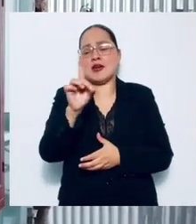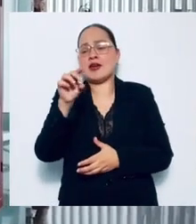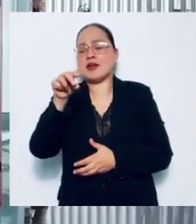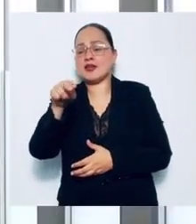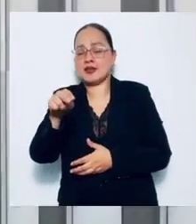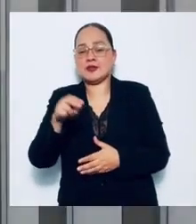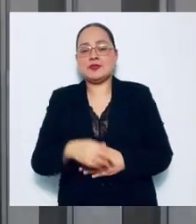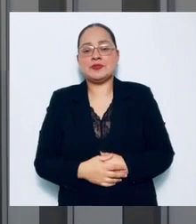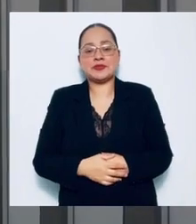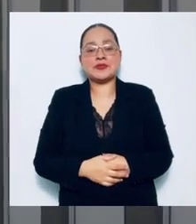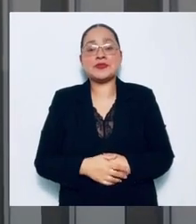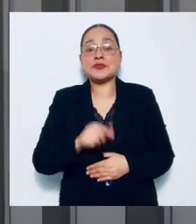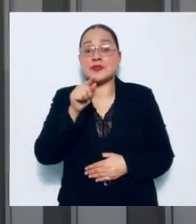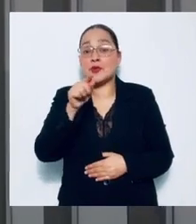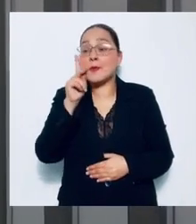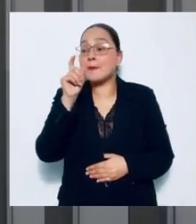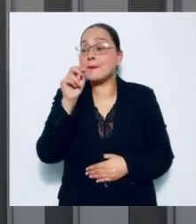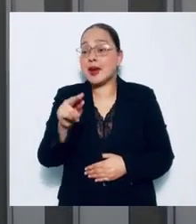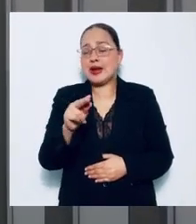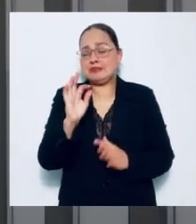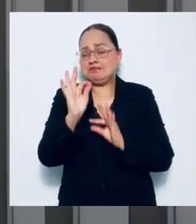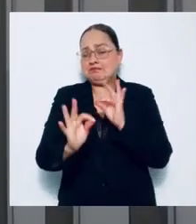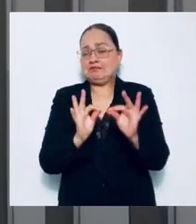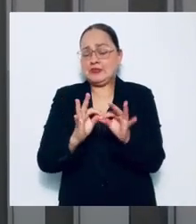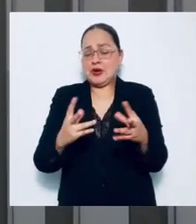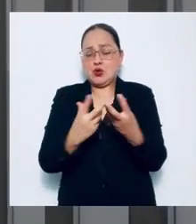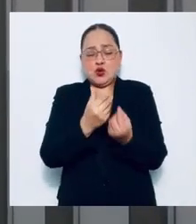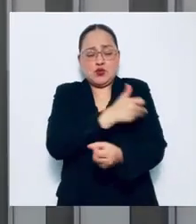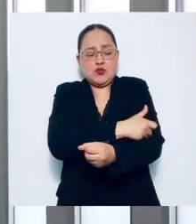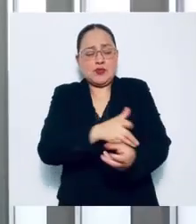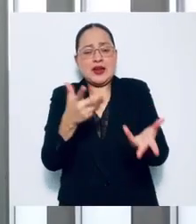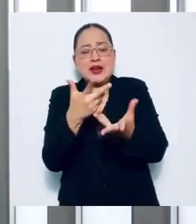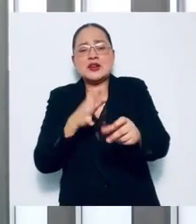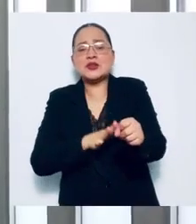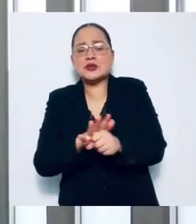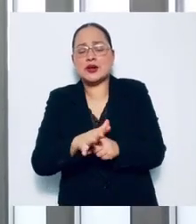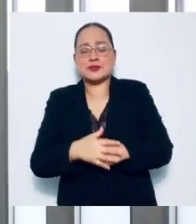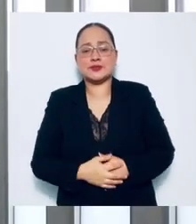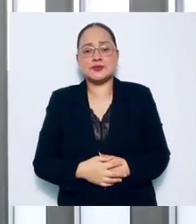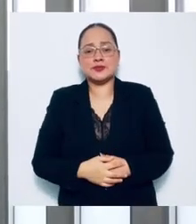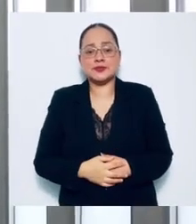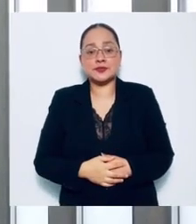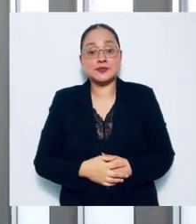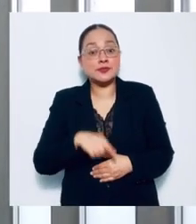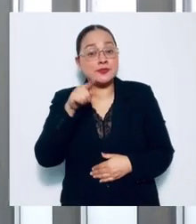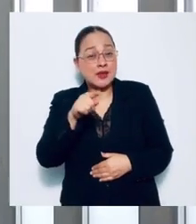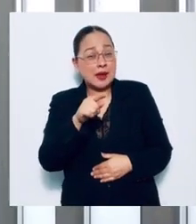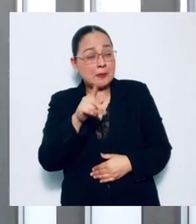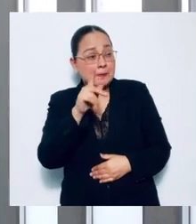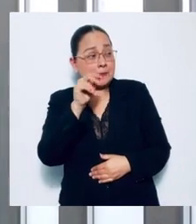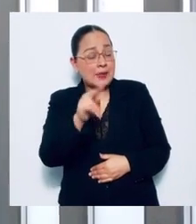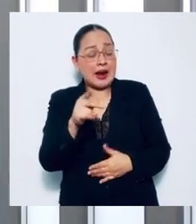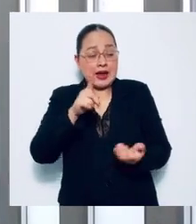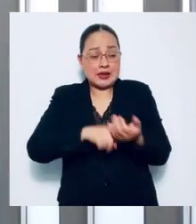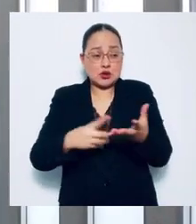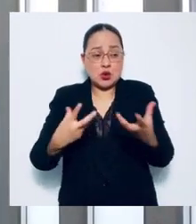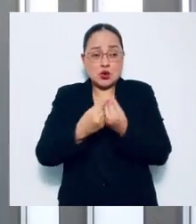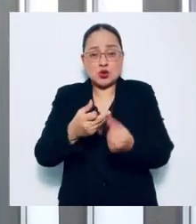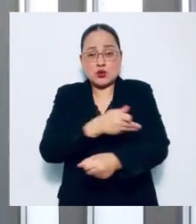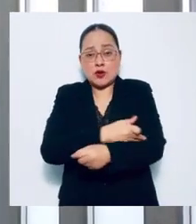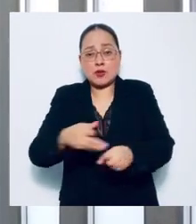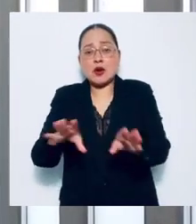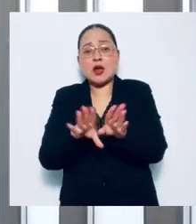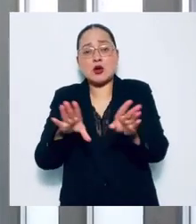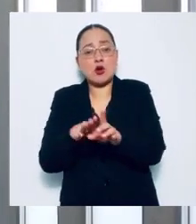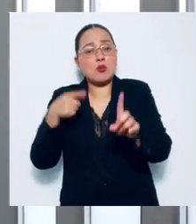Nacional. Dinos tu plan perfecto para pasarla en familia. El plan perfecto para pasarla en familia lo